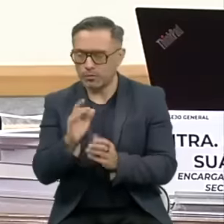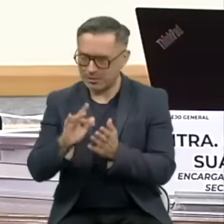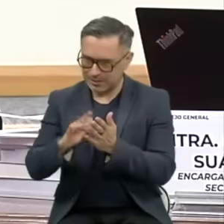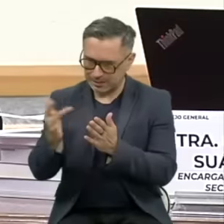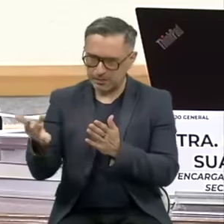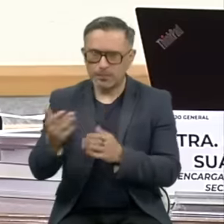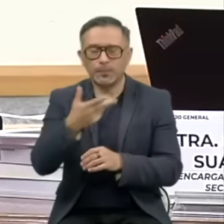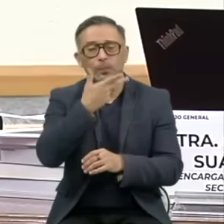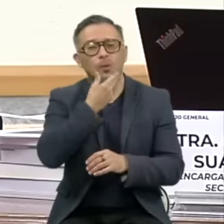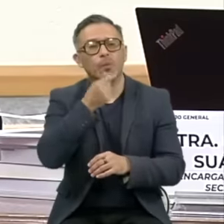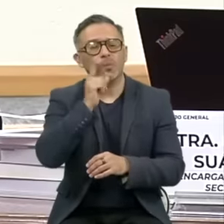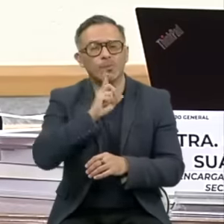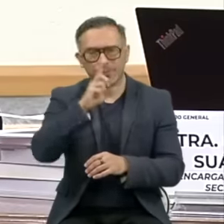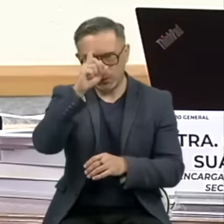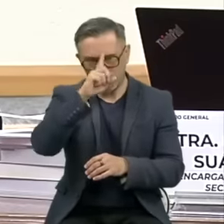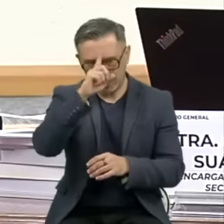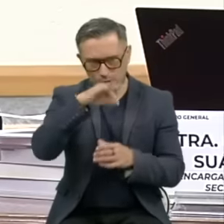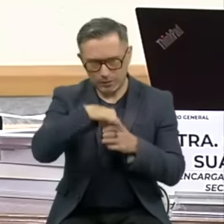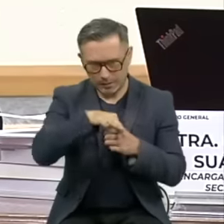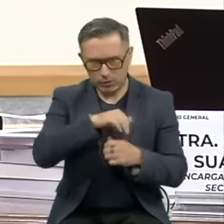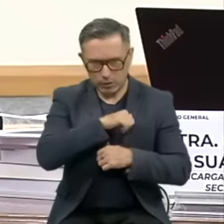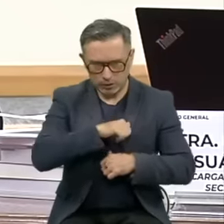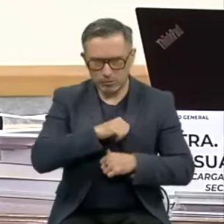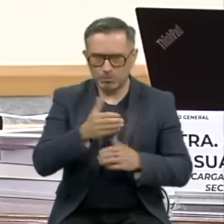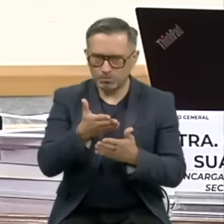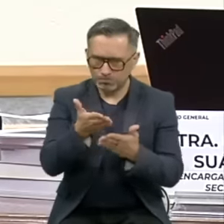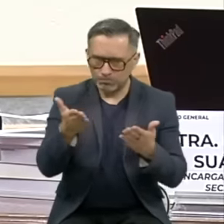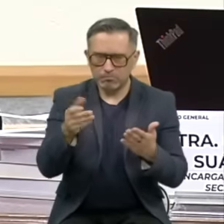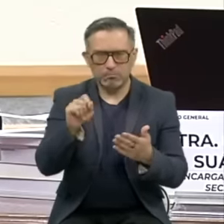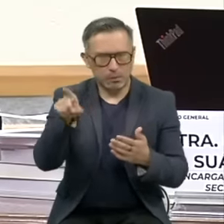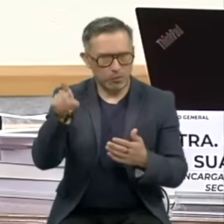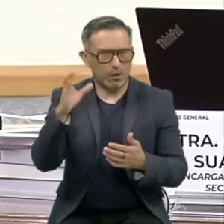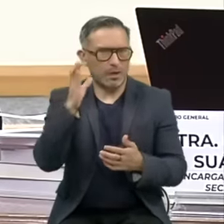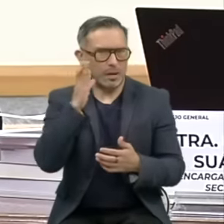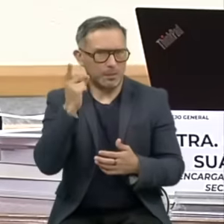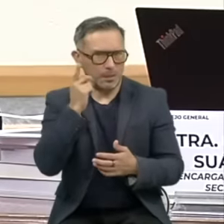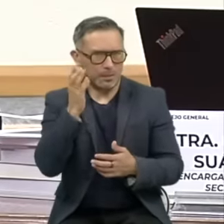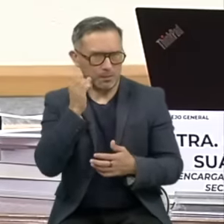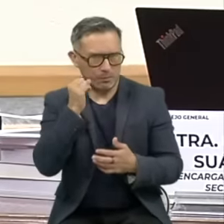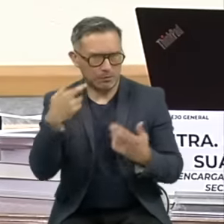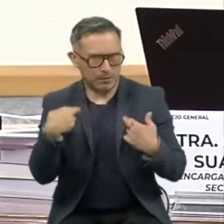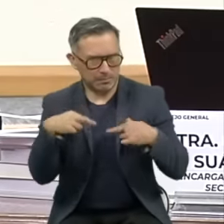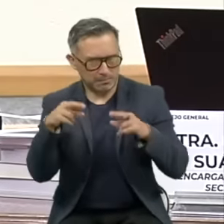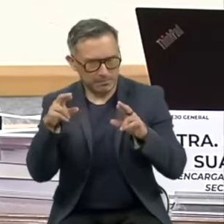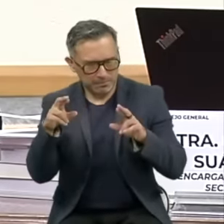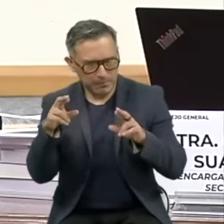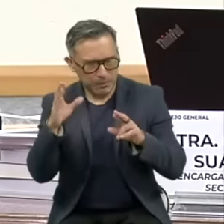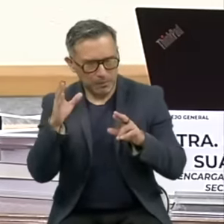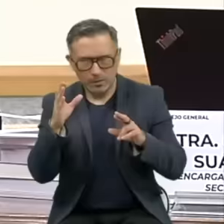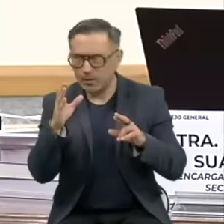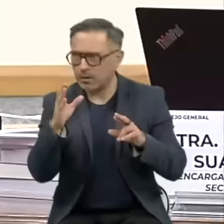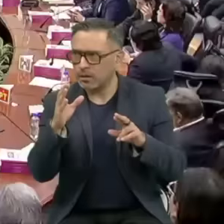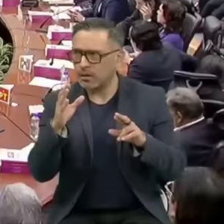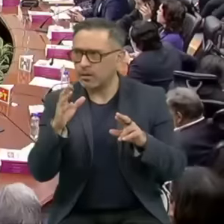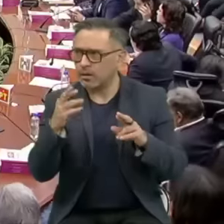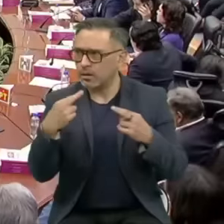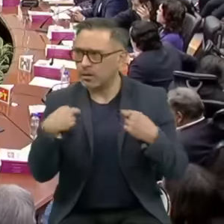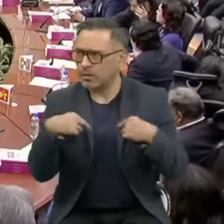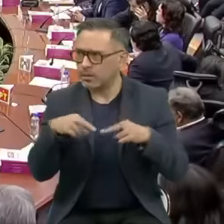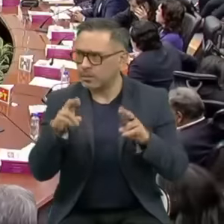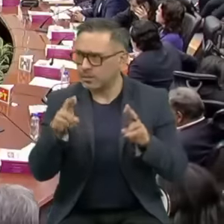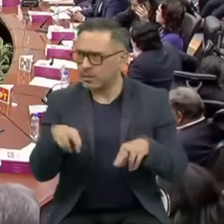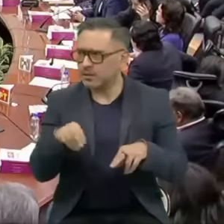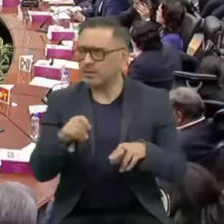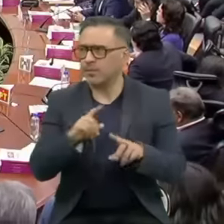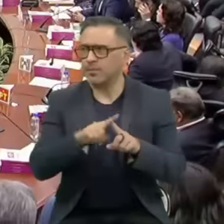consejeros electorales, consejeras y consejeros del Poder Legislativo, representantes de los